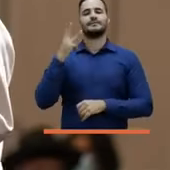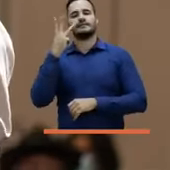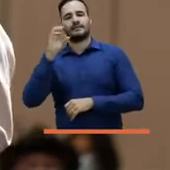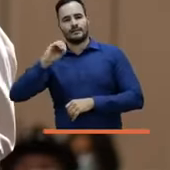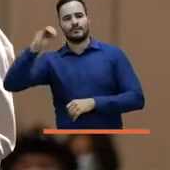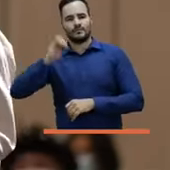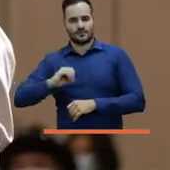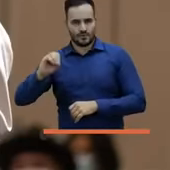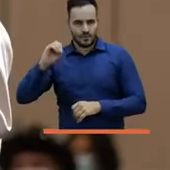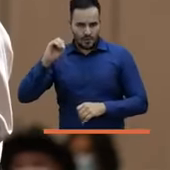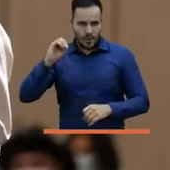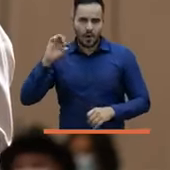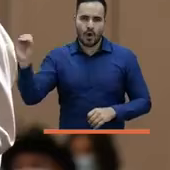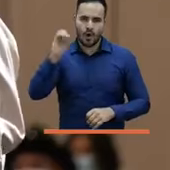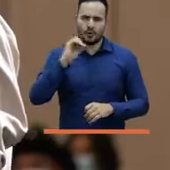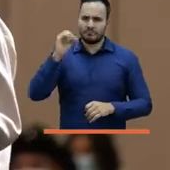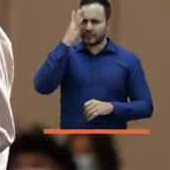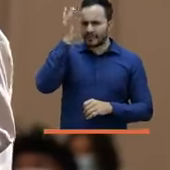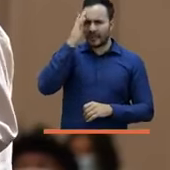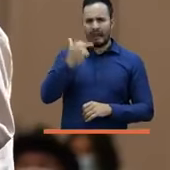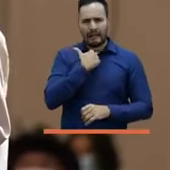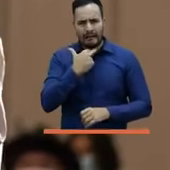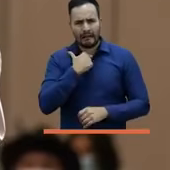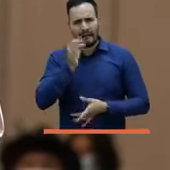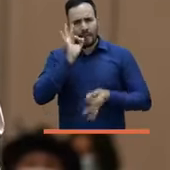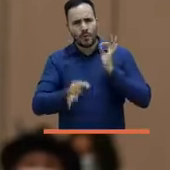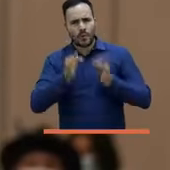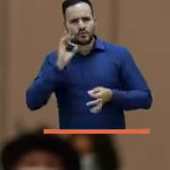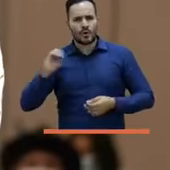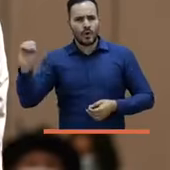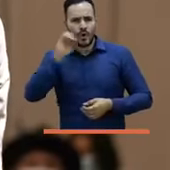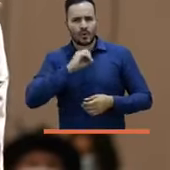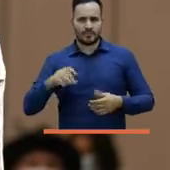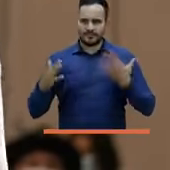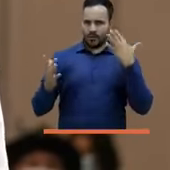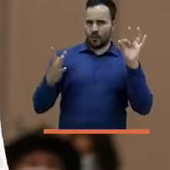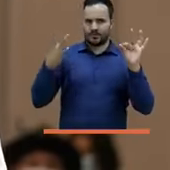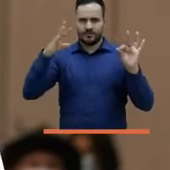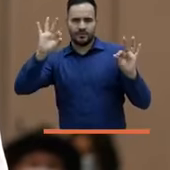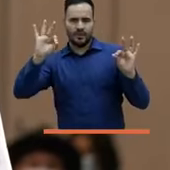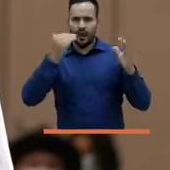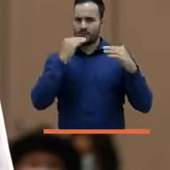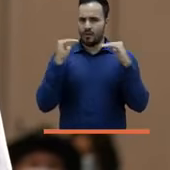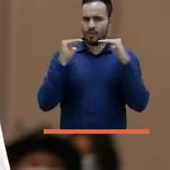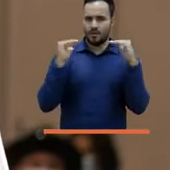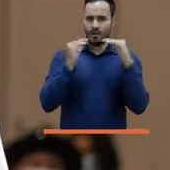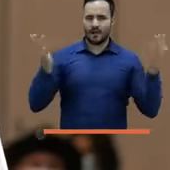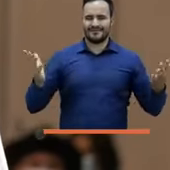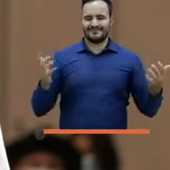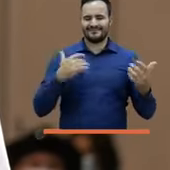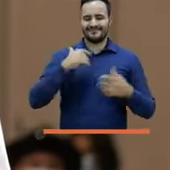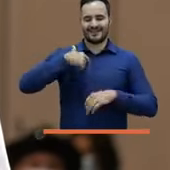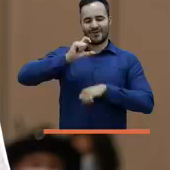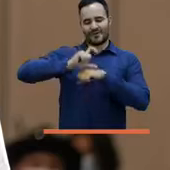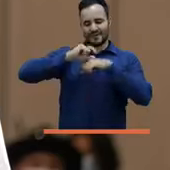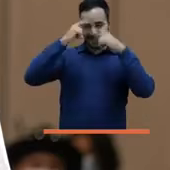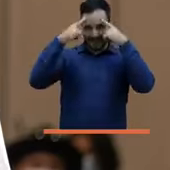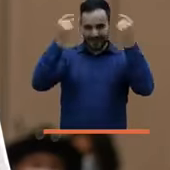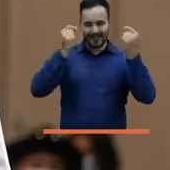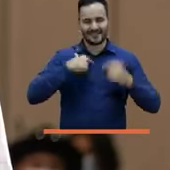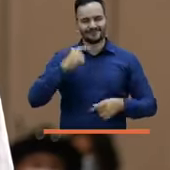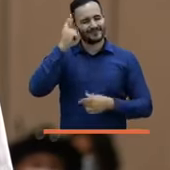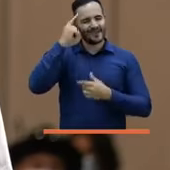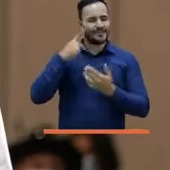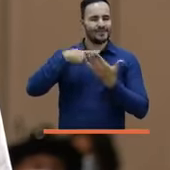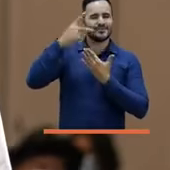70 30 porque menos oportunidades para los hombres porque los 50 50 si estamos hablando de paridad por ejemplo en nuestra cooperativa la estrategia de